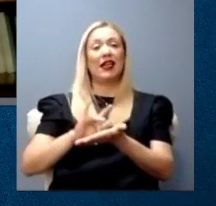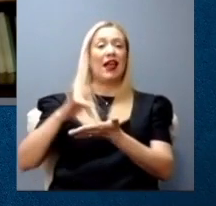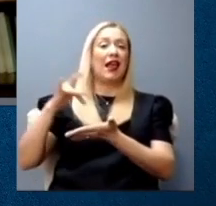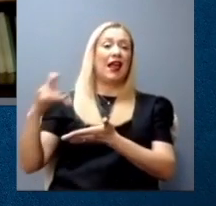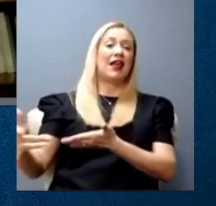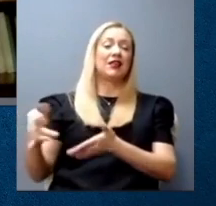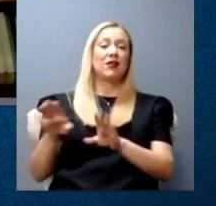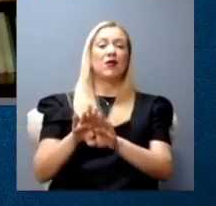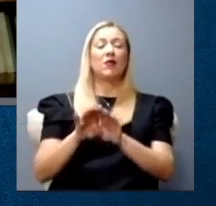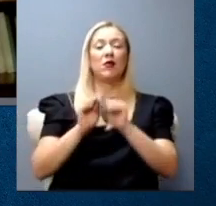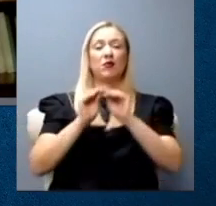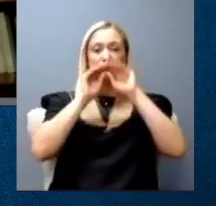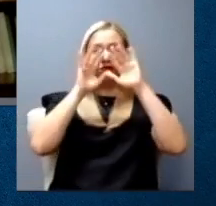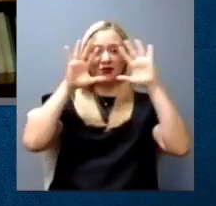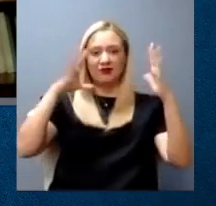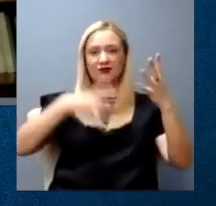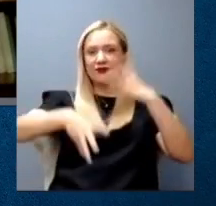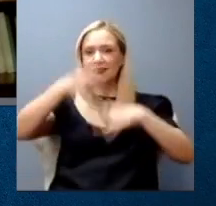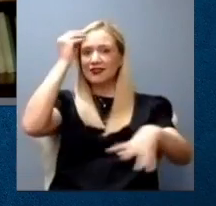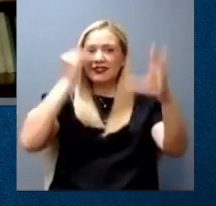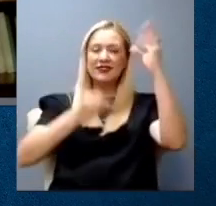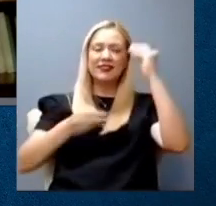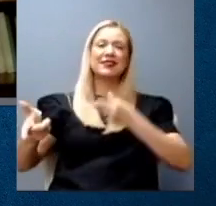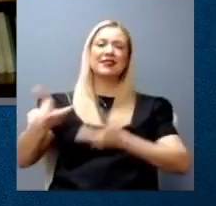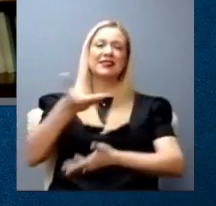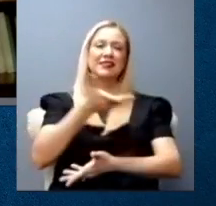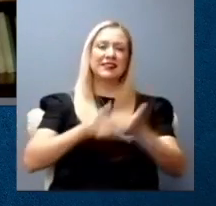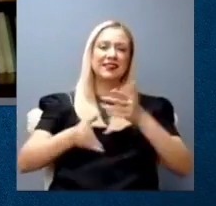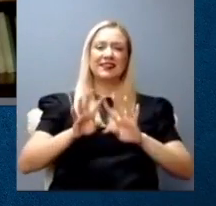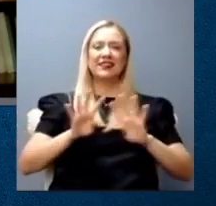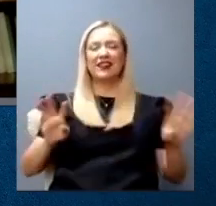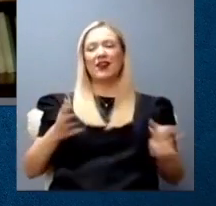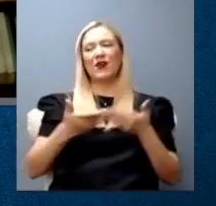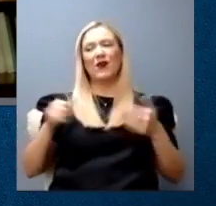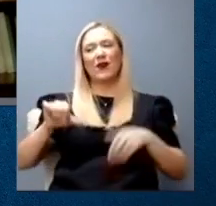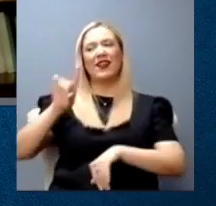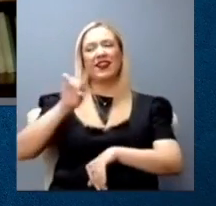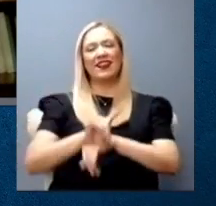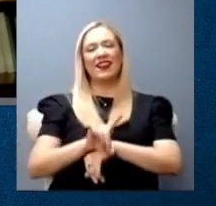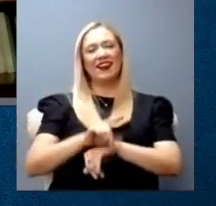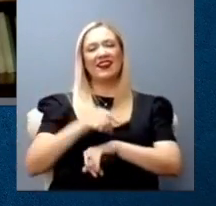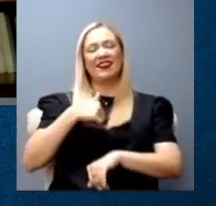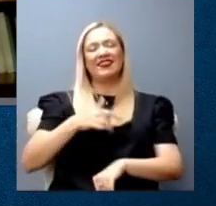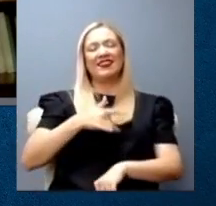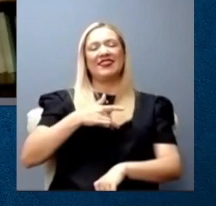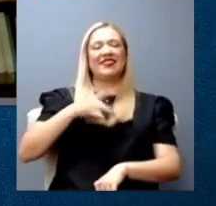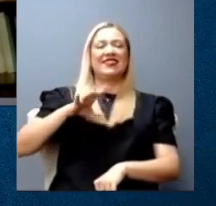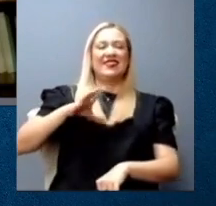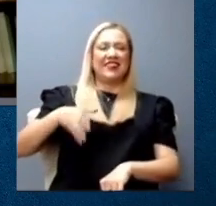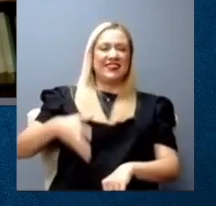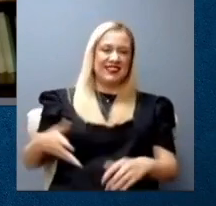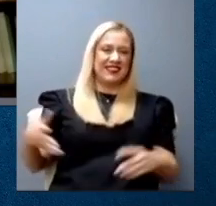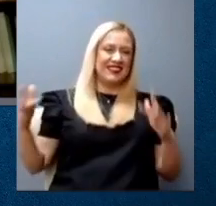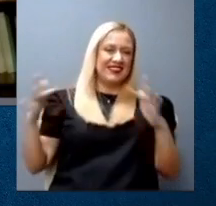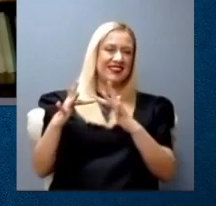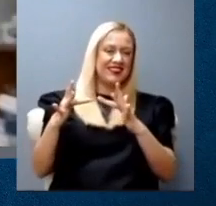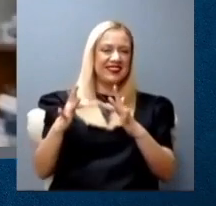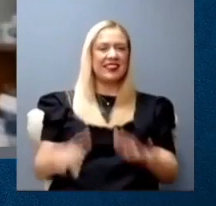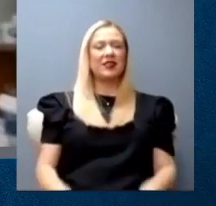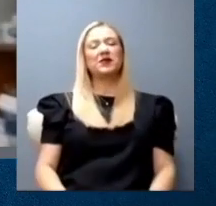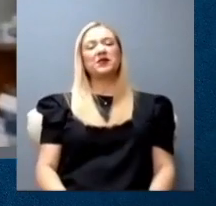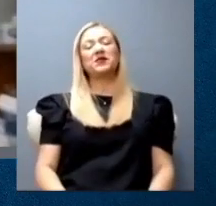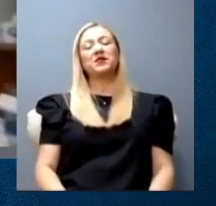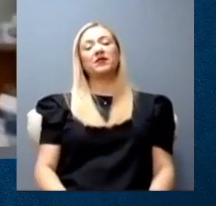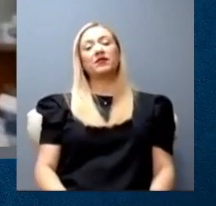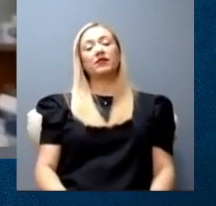honrada de compartir este panel contigo y de conocerte por esta vía, Nuria, también.